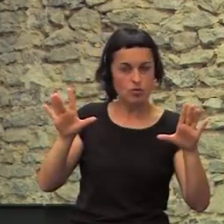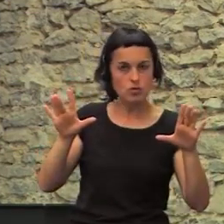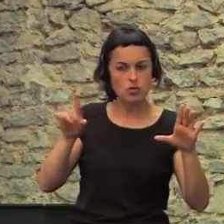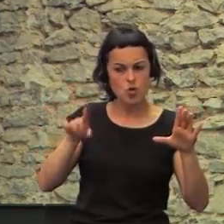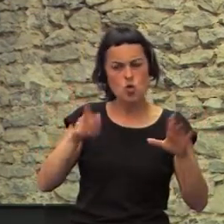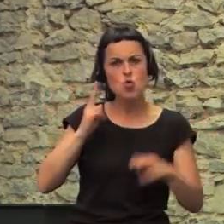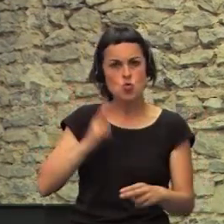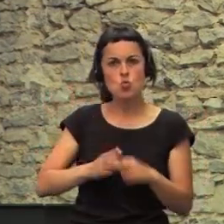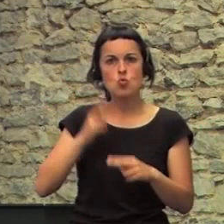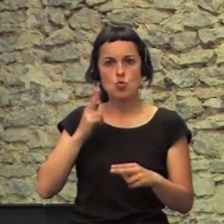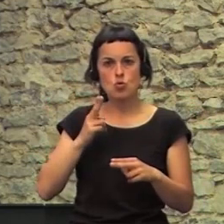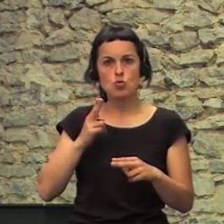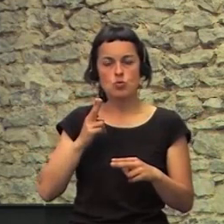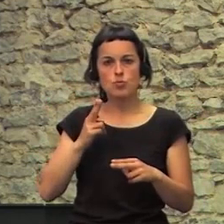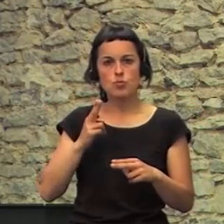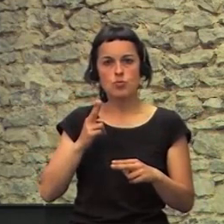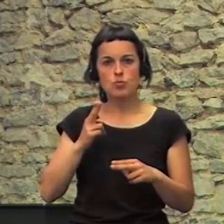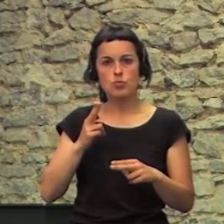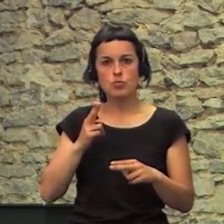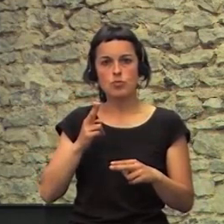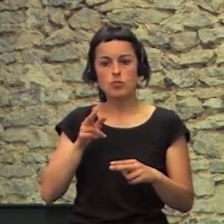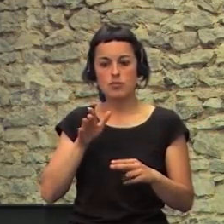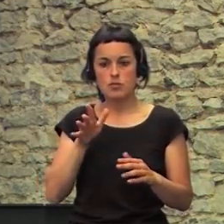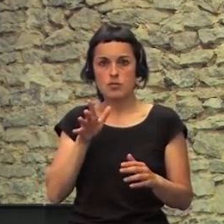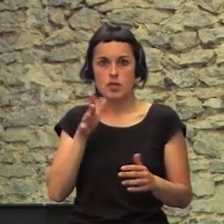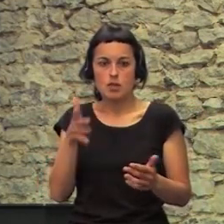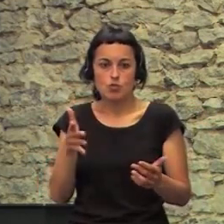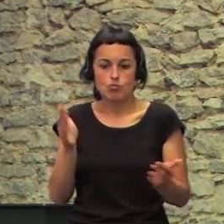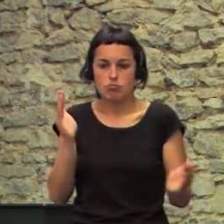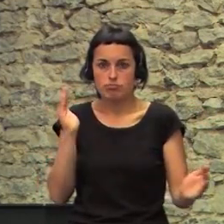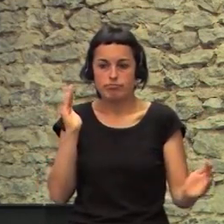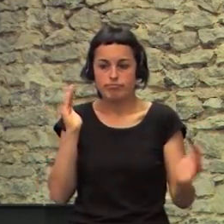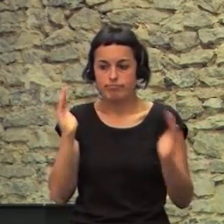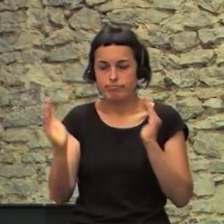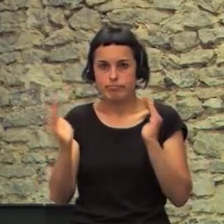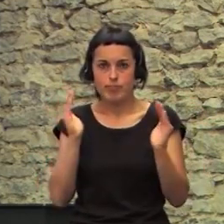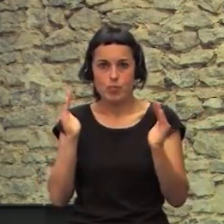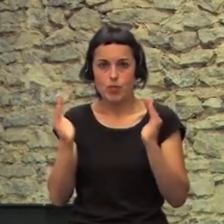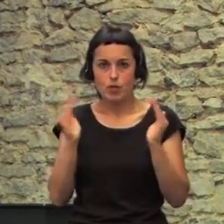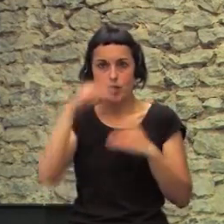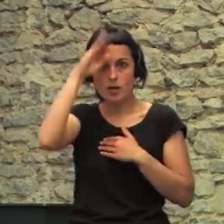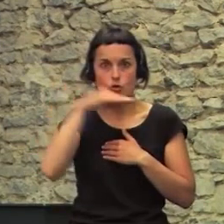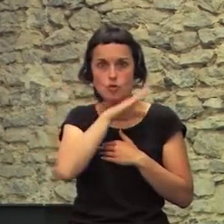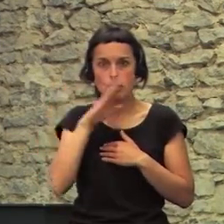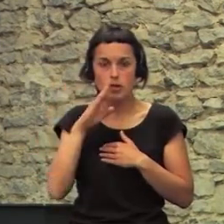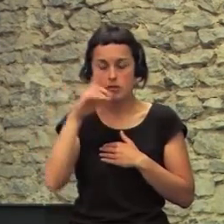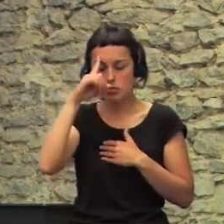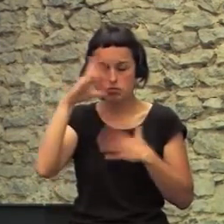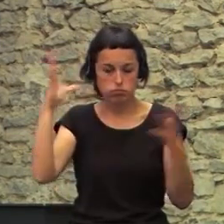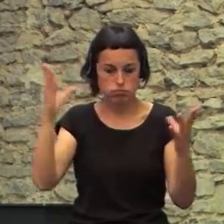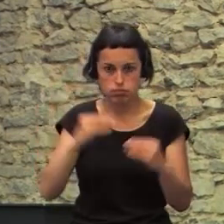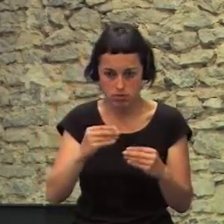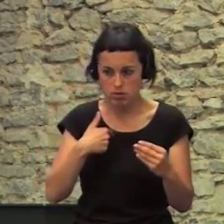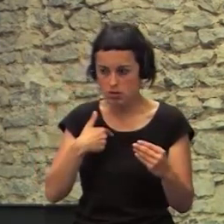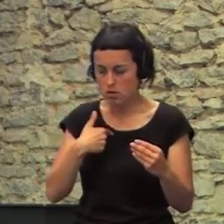duro porque es un periodo que realmente diliminal para los padres, un momento de shock en el que tienen que